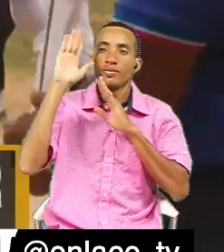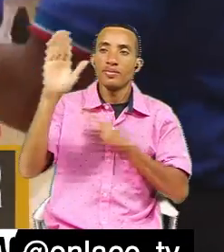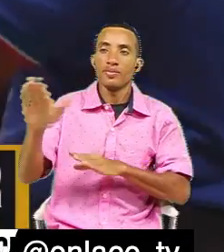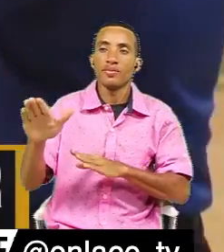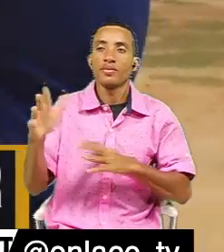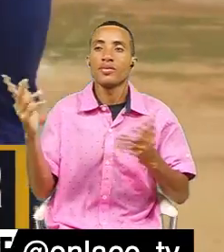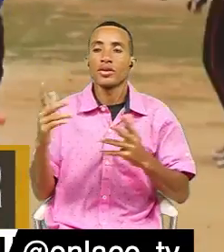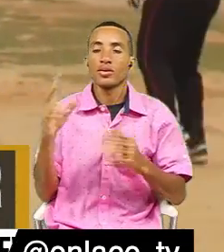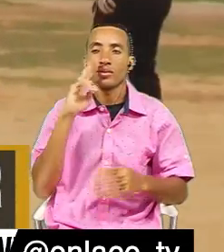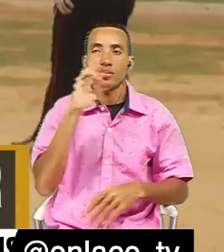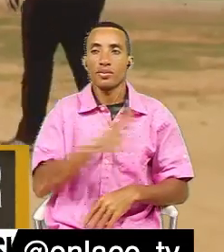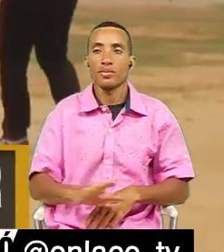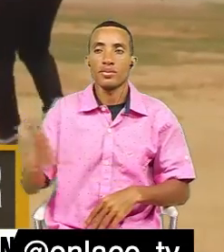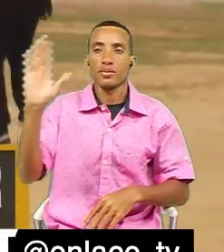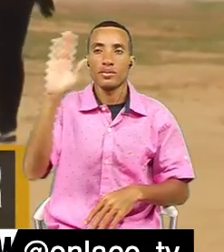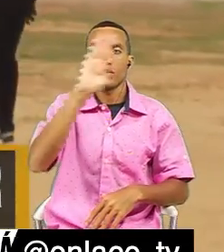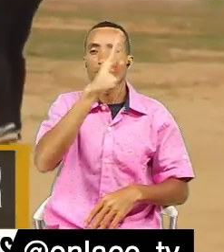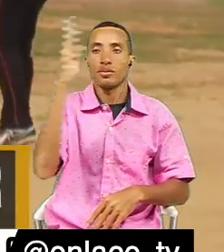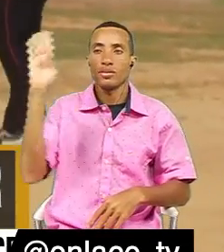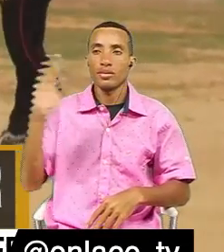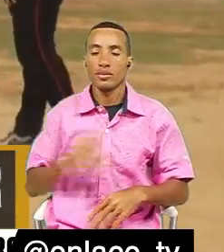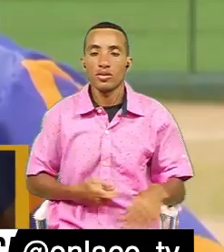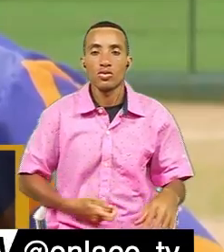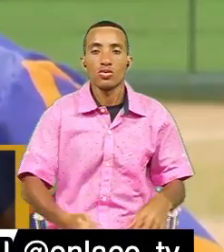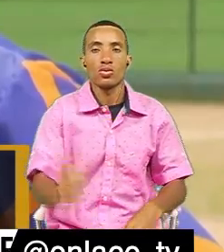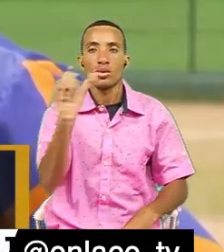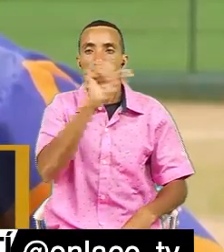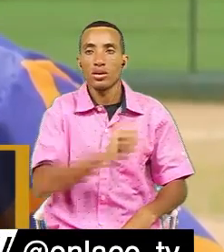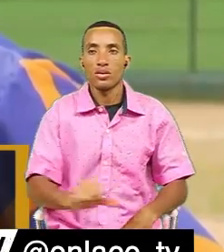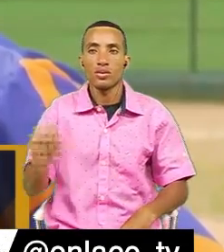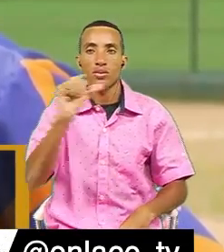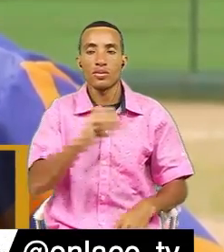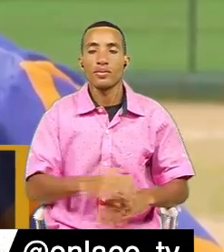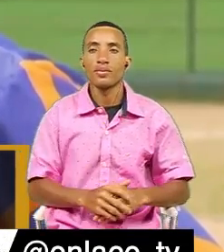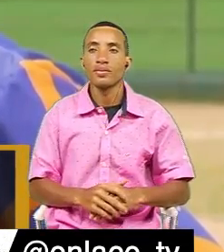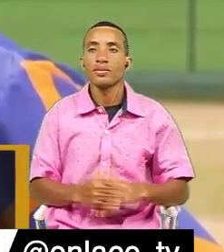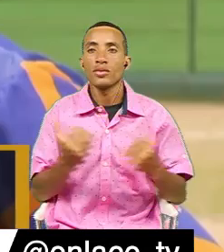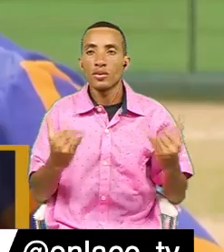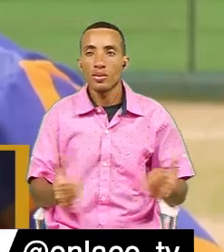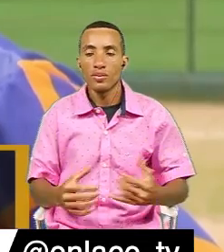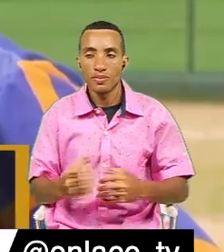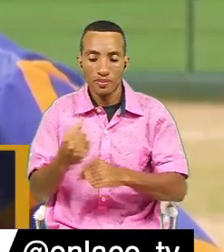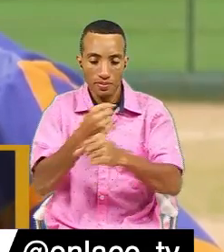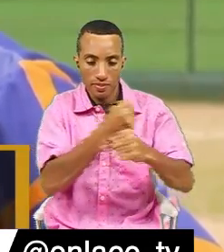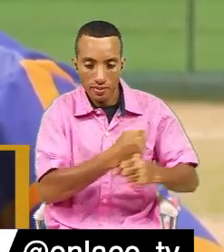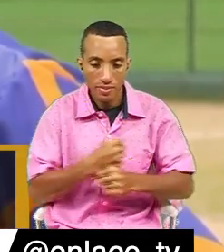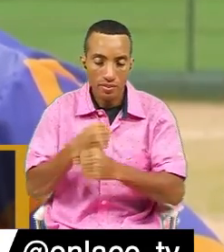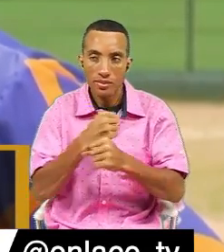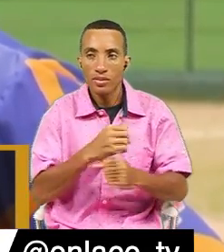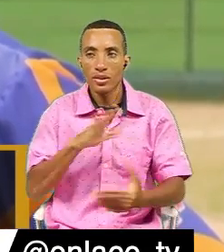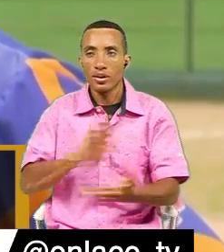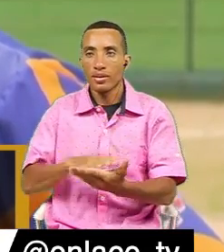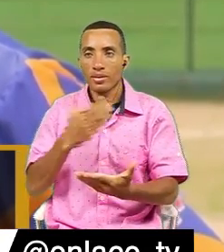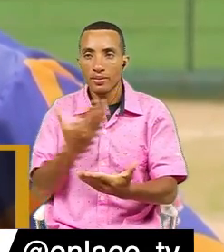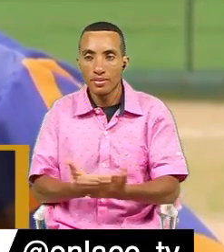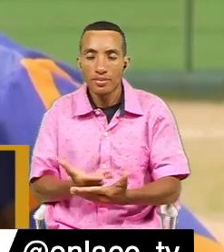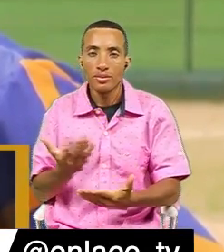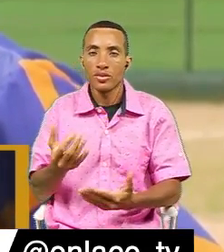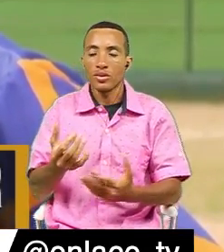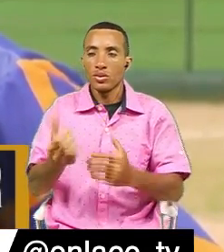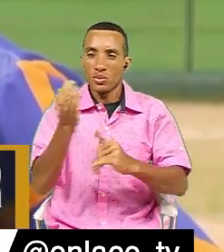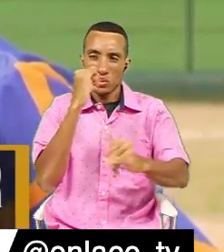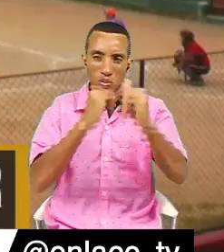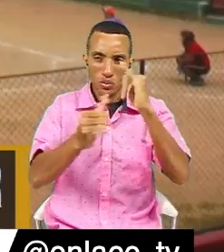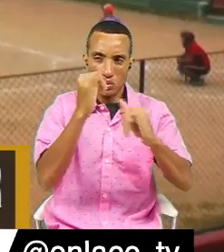cuadrangular nacional en Barranquilla en agosto próximo. El día de hoy tenemos sancocho, carne asada, empanadas, bebidas y